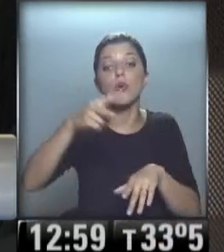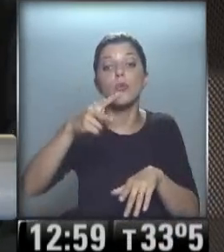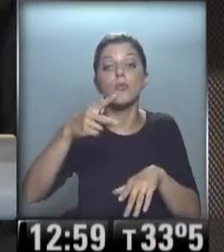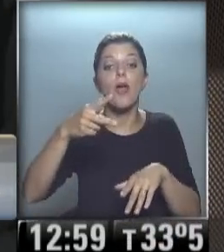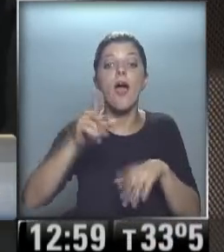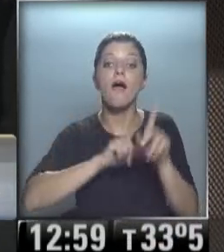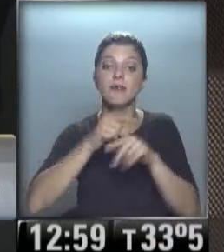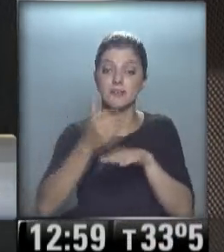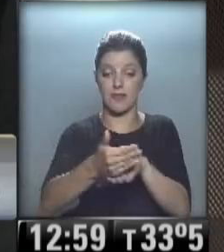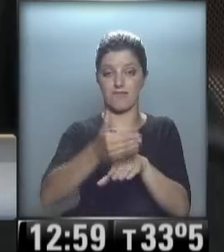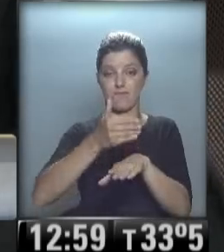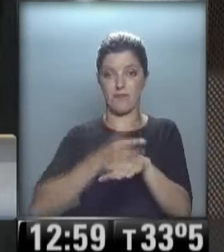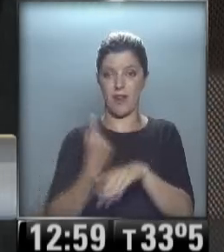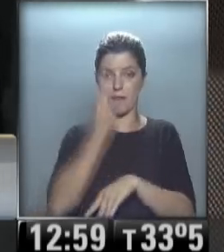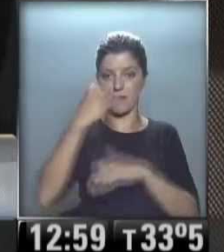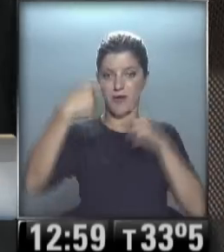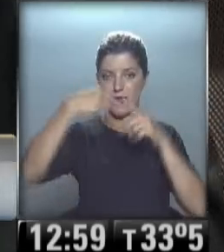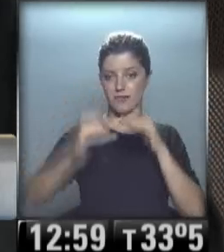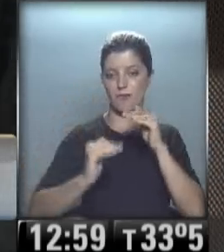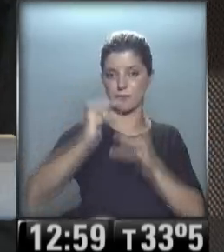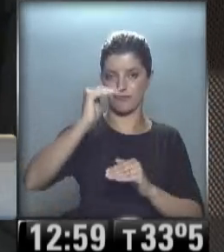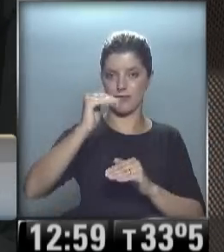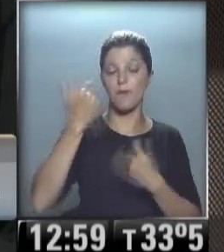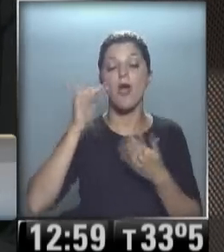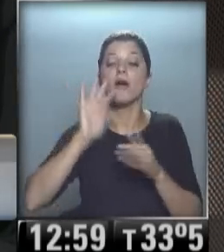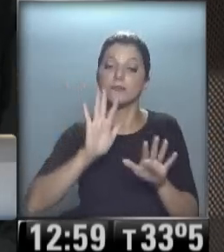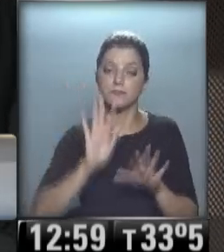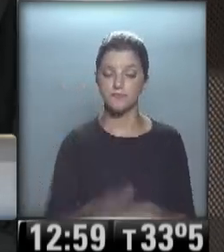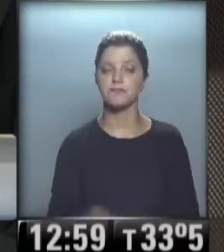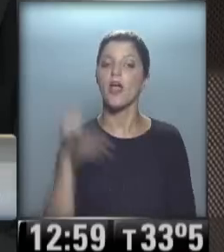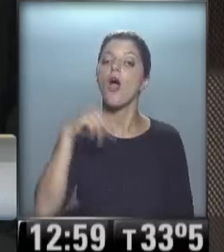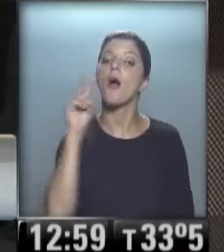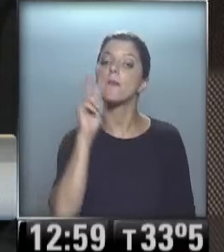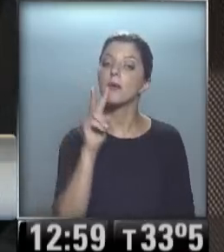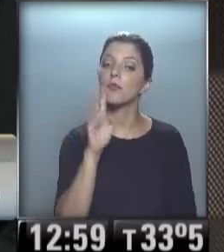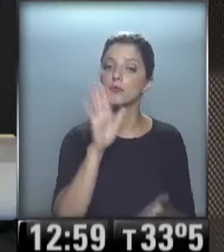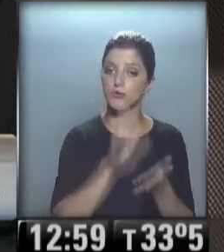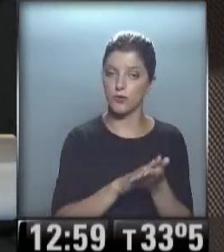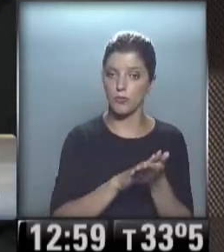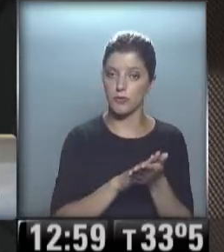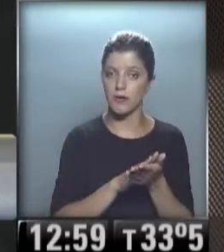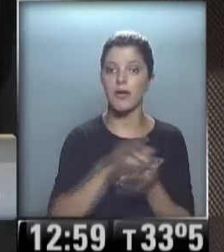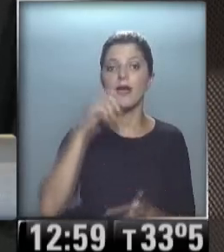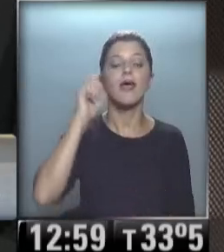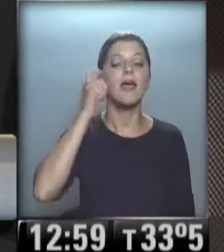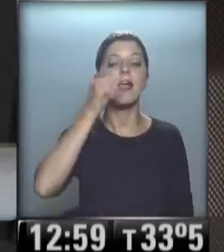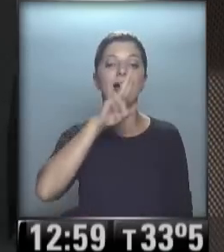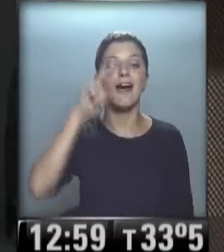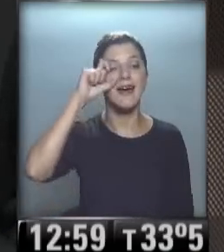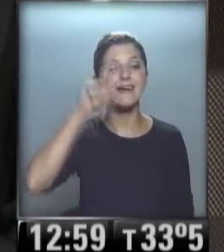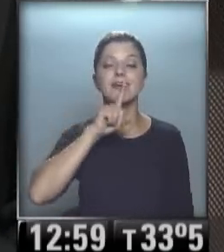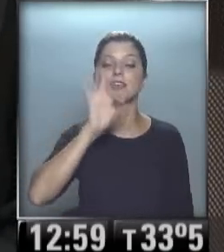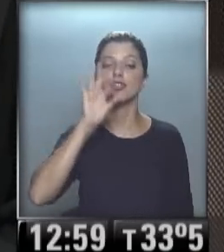a la primera vuelta con lo cual no hay un antecedente claro una tendencia vamos a ver lo que decía Manuel garretón Manuel Antonio garretón es un